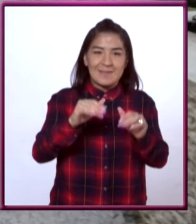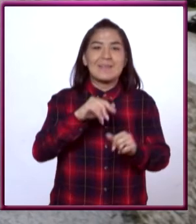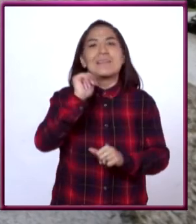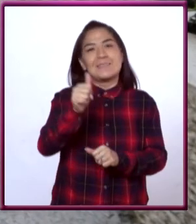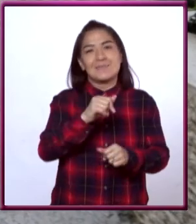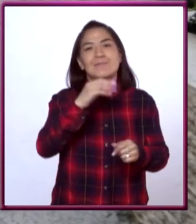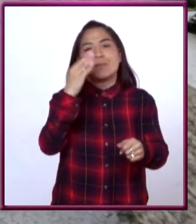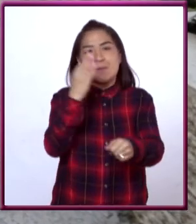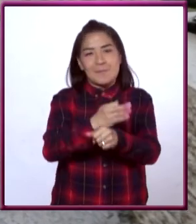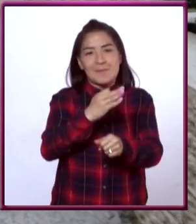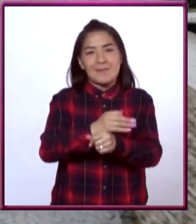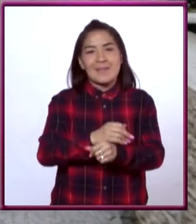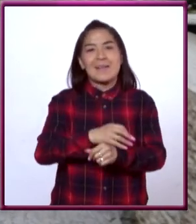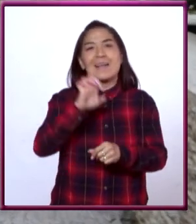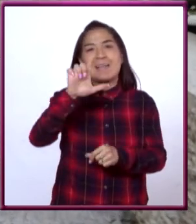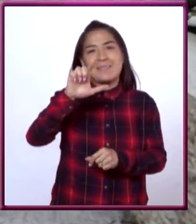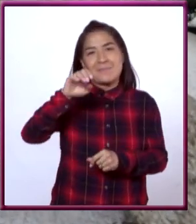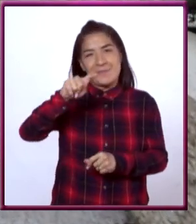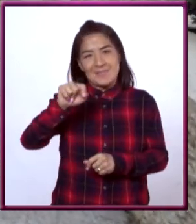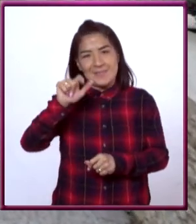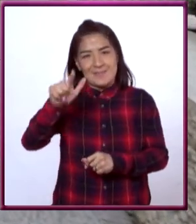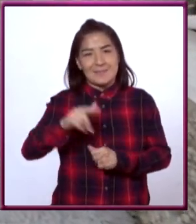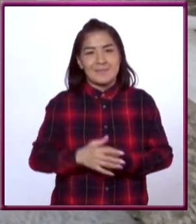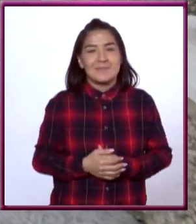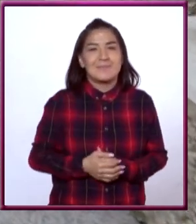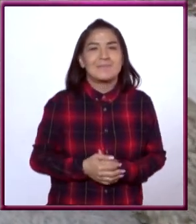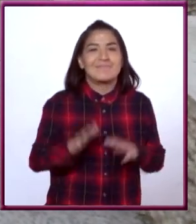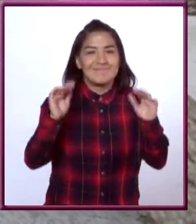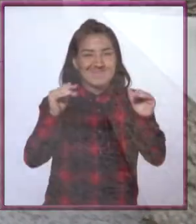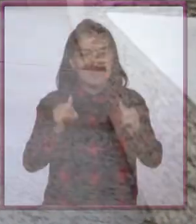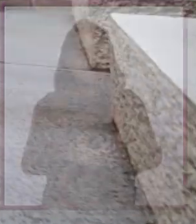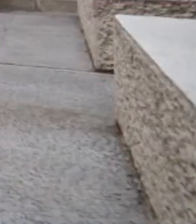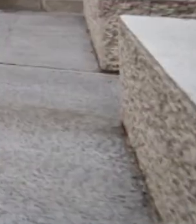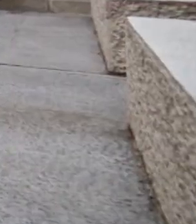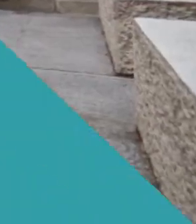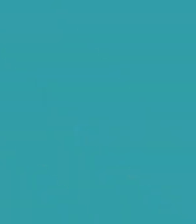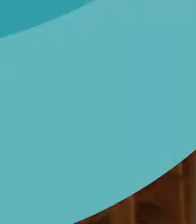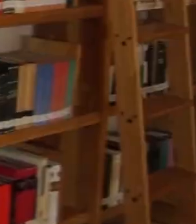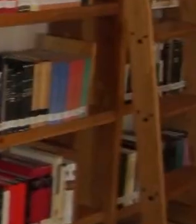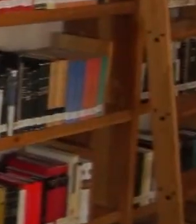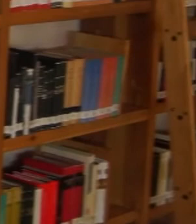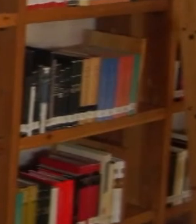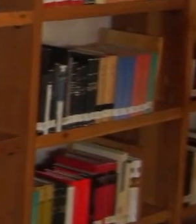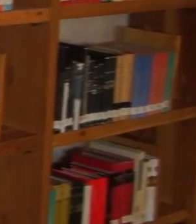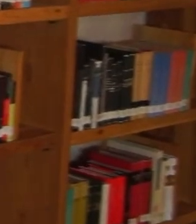vemos al rato en otro segmento de Elemental. Adiós. Adiós.